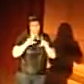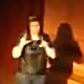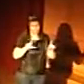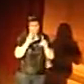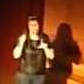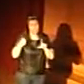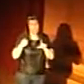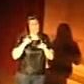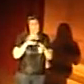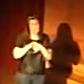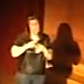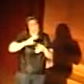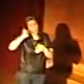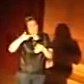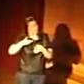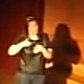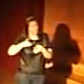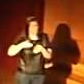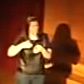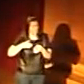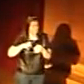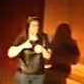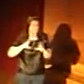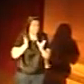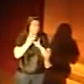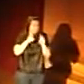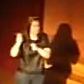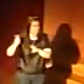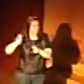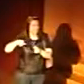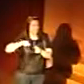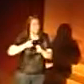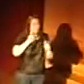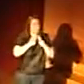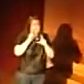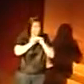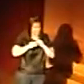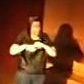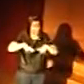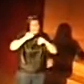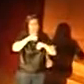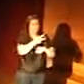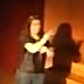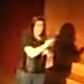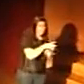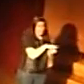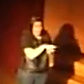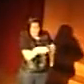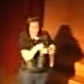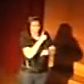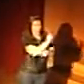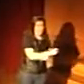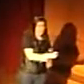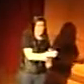pertenece a otro mundo que es ese ese ese mundo del interior de perspectivas monumentales que viene de Italia otros artistas que introducen